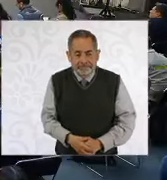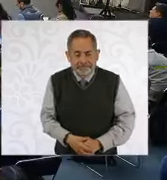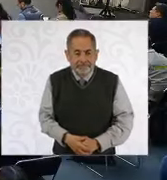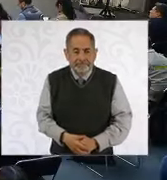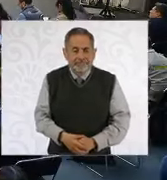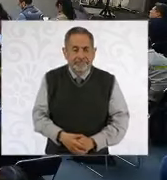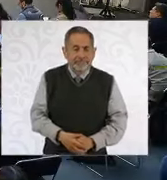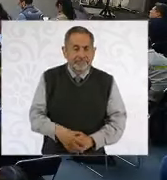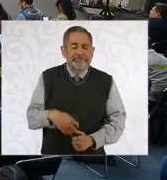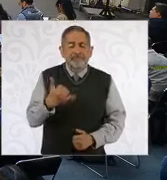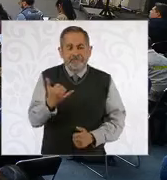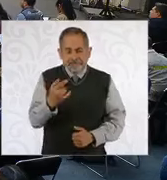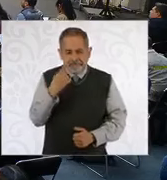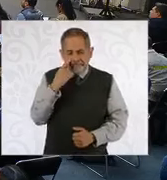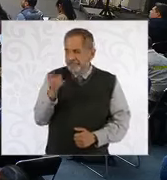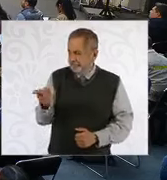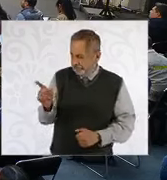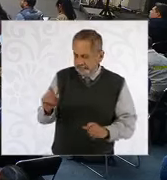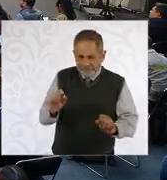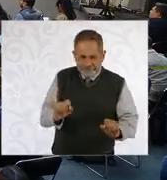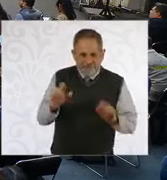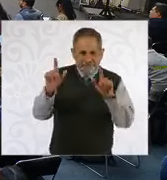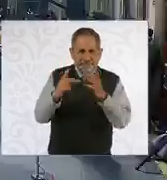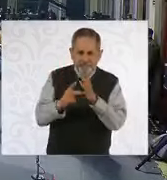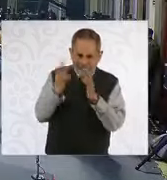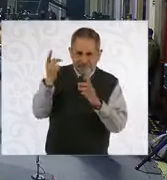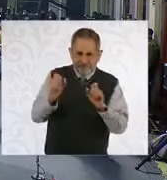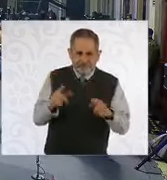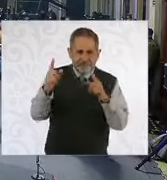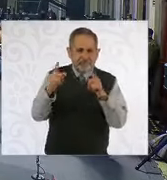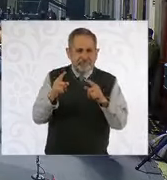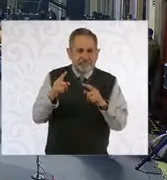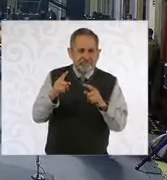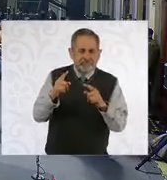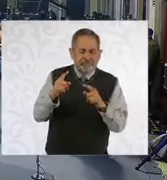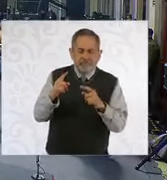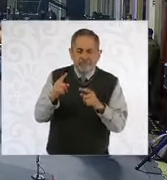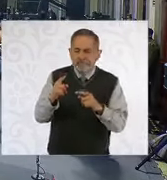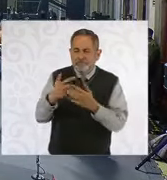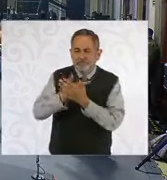la violencia. A ver, pone otra vez la gráfica de la ENSU.